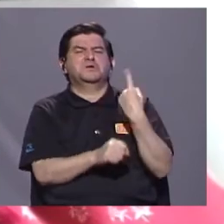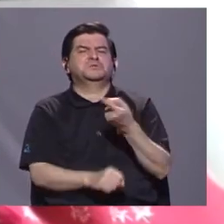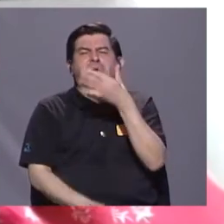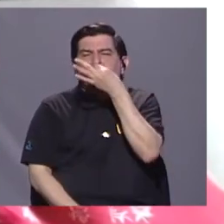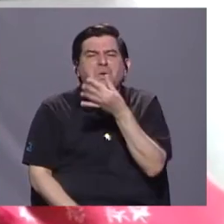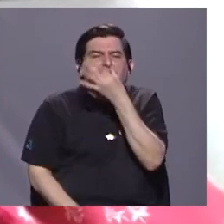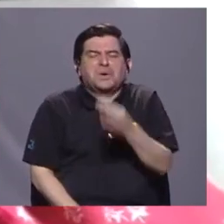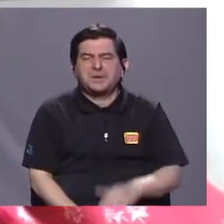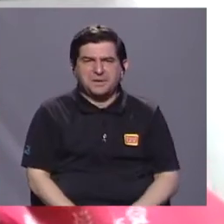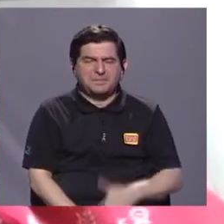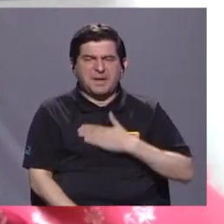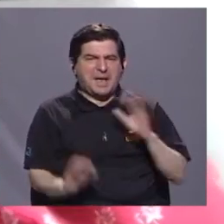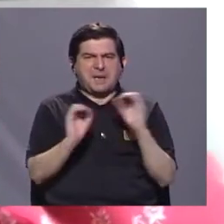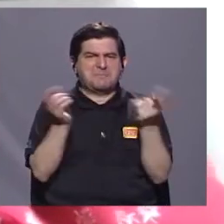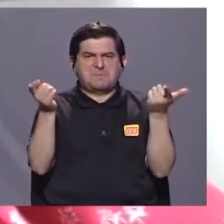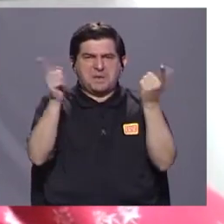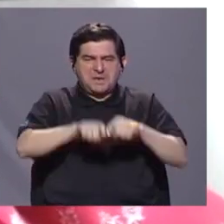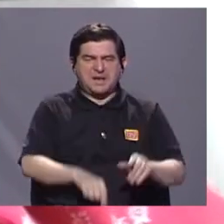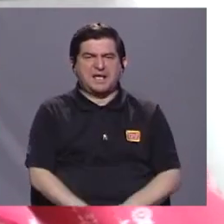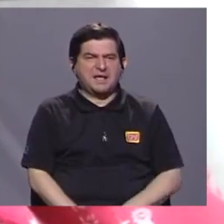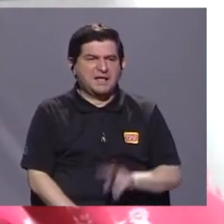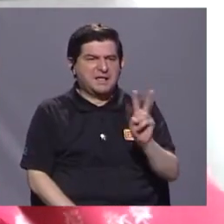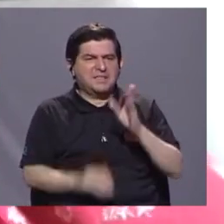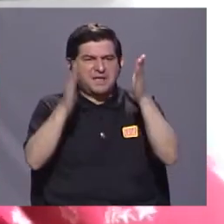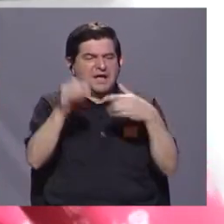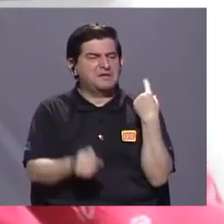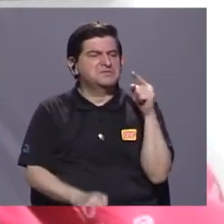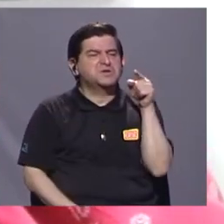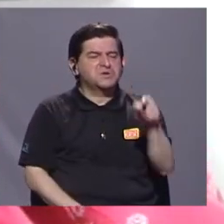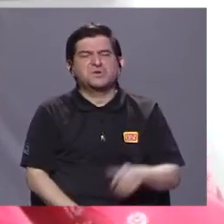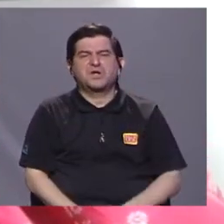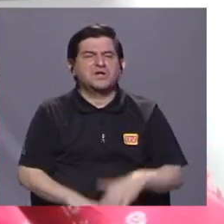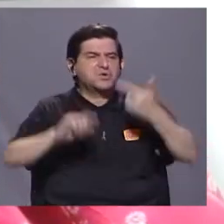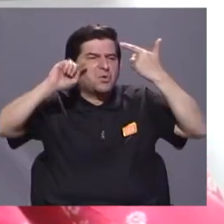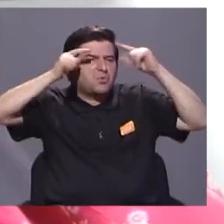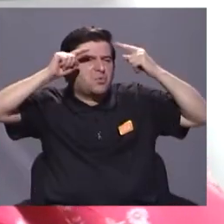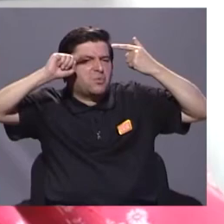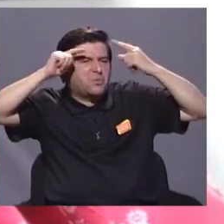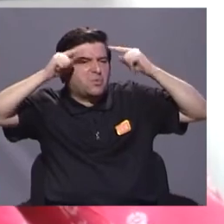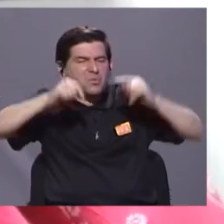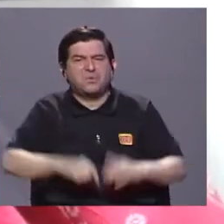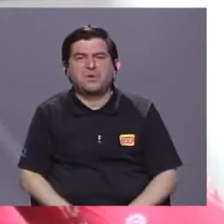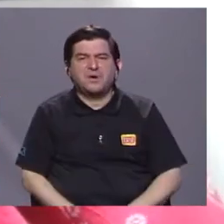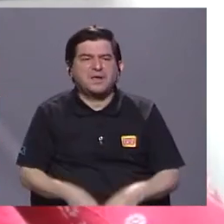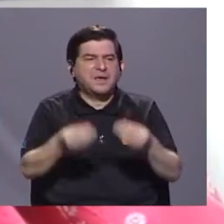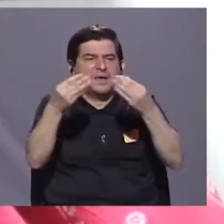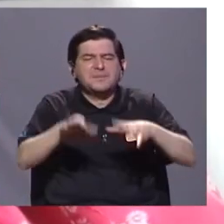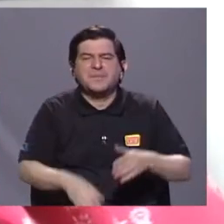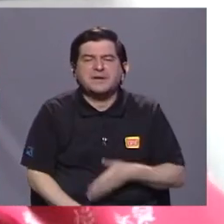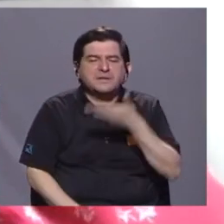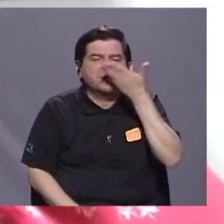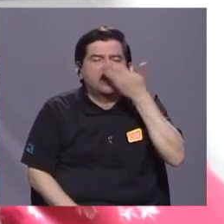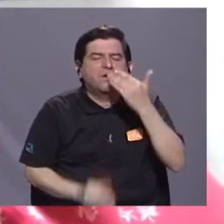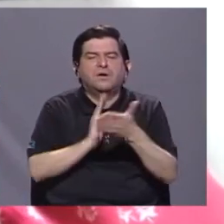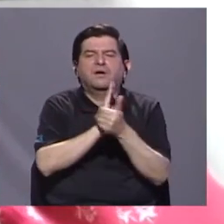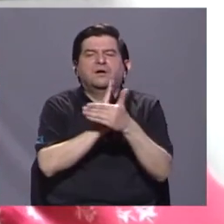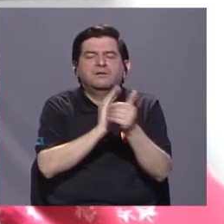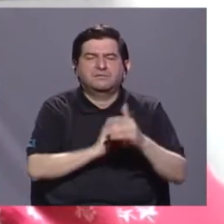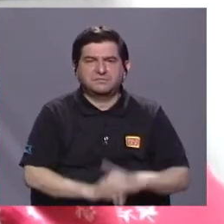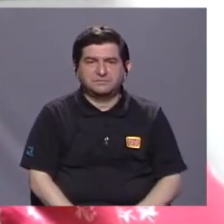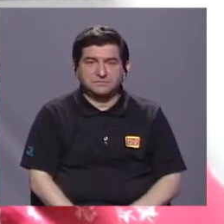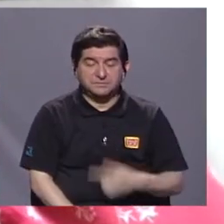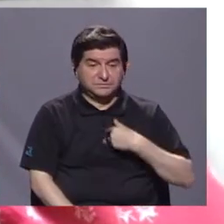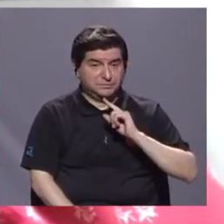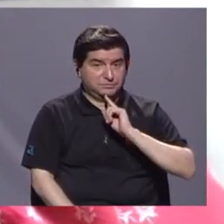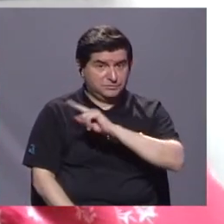gripe si a mí no me pasó nada si a mi vecino lo único que le pasó fue que le dolió ver de cabeza y que teléfono el facto y no sé cuánto y entonces yo